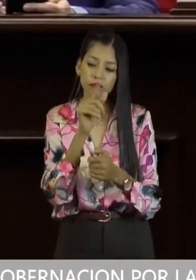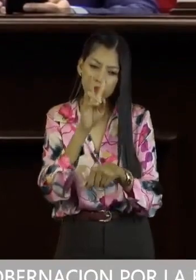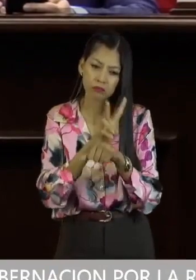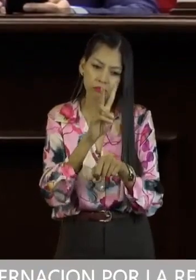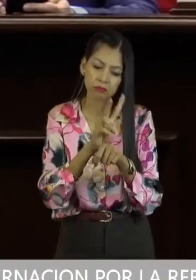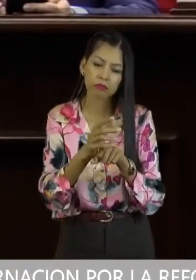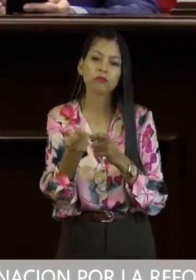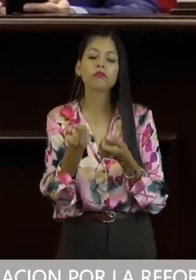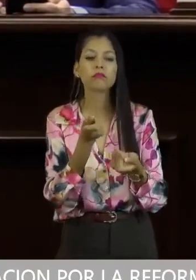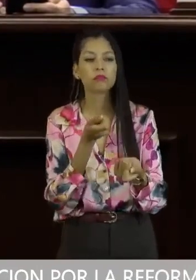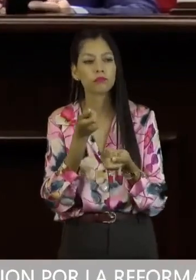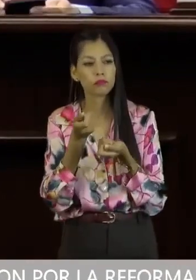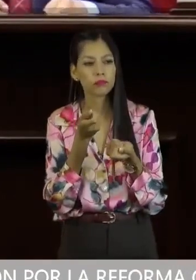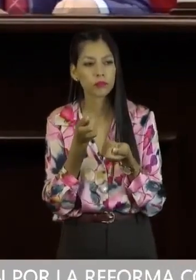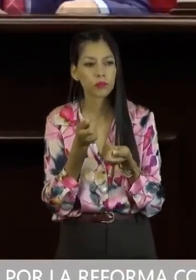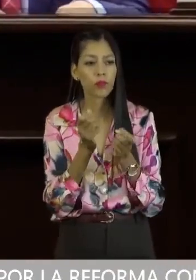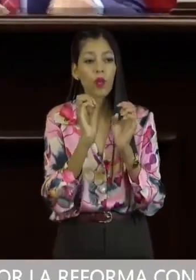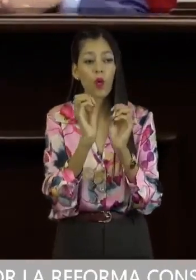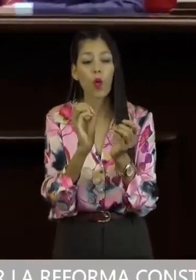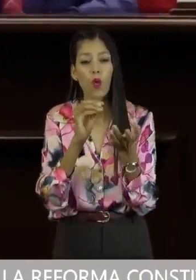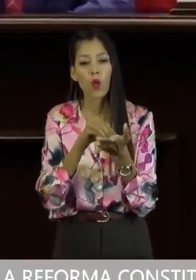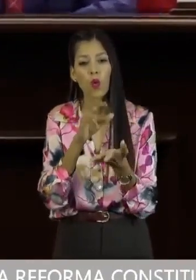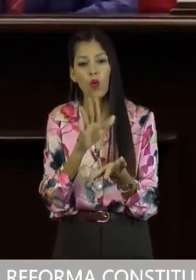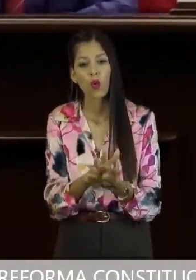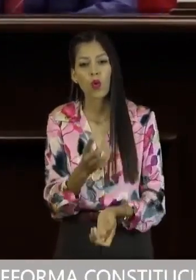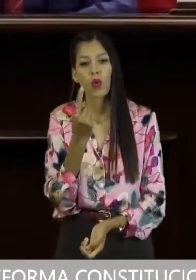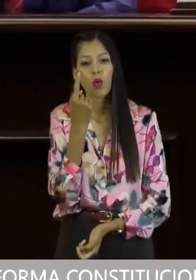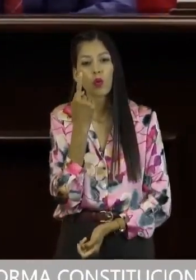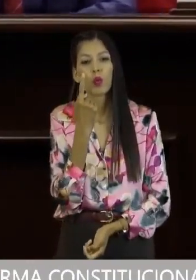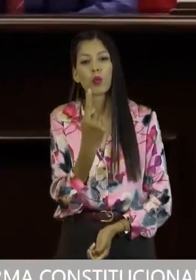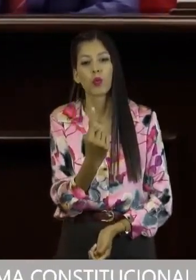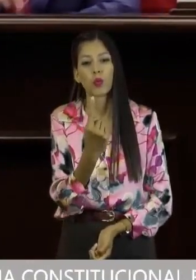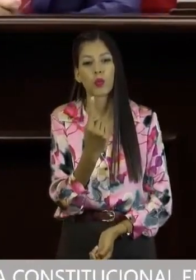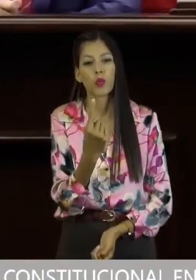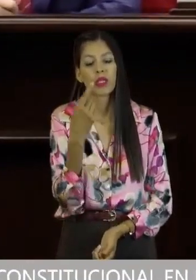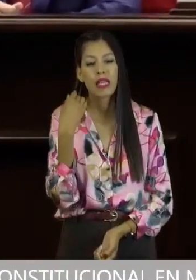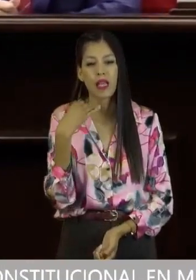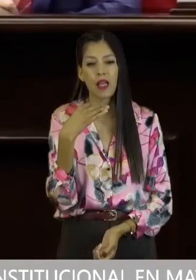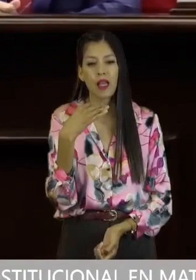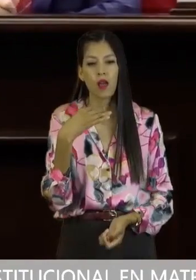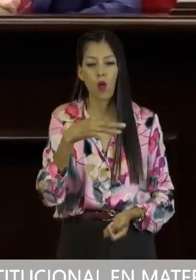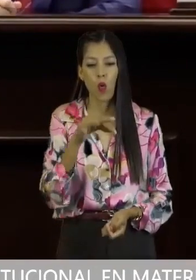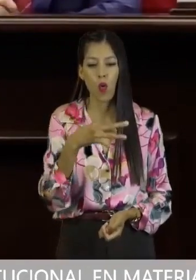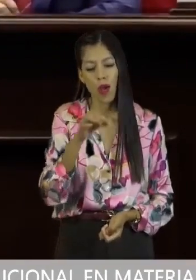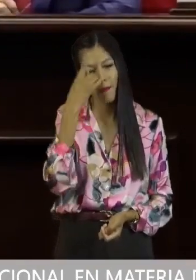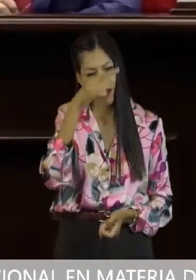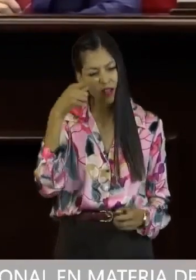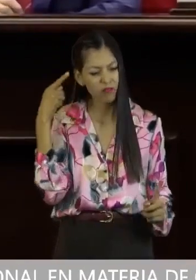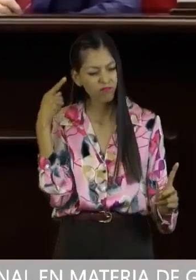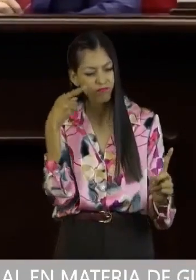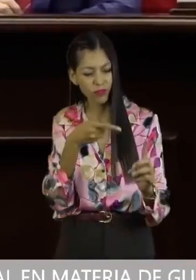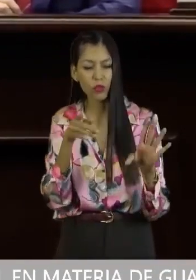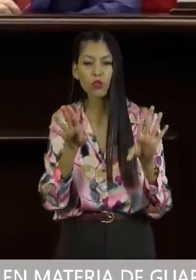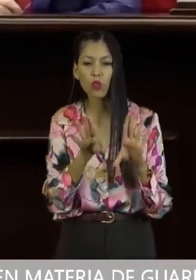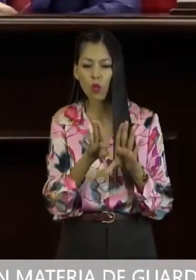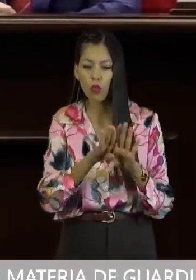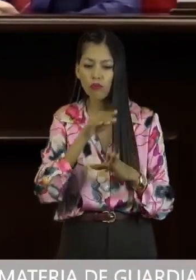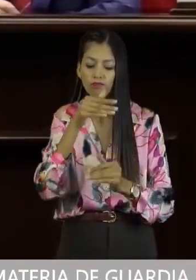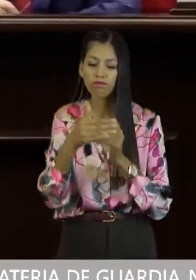regula o se establece una hoja de ruta para